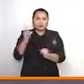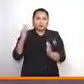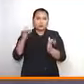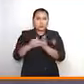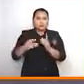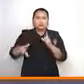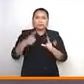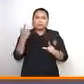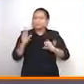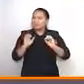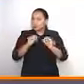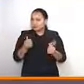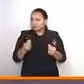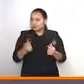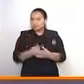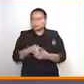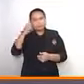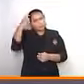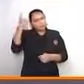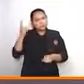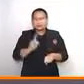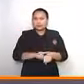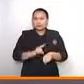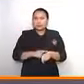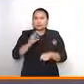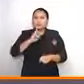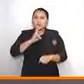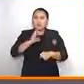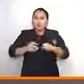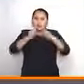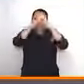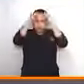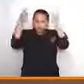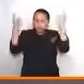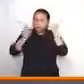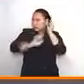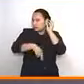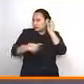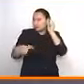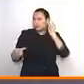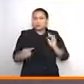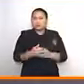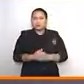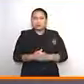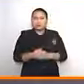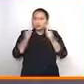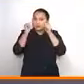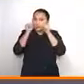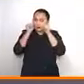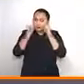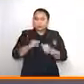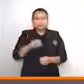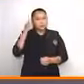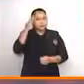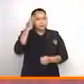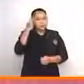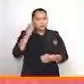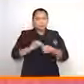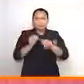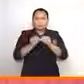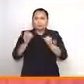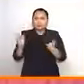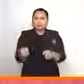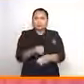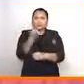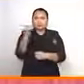al instante. Señores, ha llegado el momento de hacer de sus sueños una realidad con la diaria. Así que atentos porque vamos a conocer el primer dígito